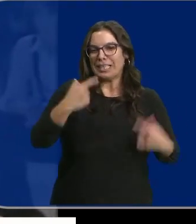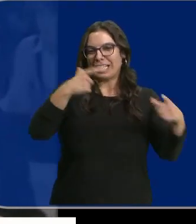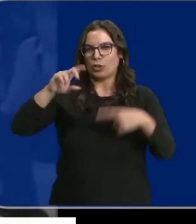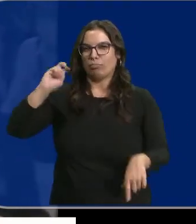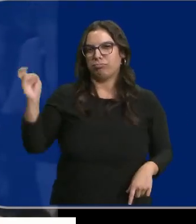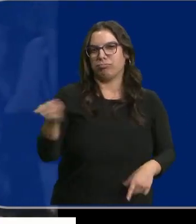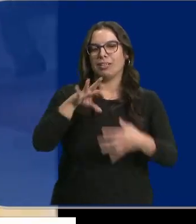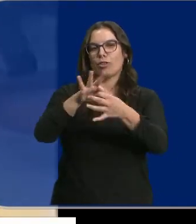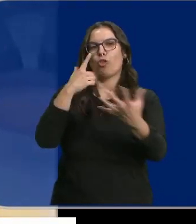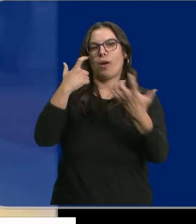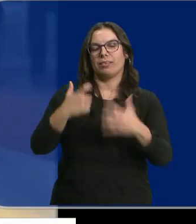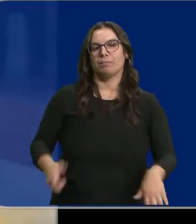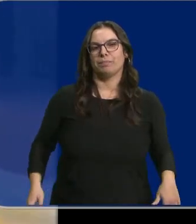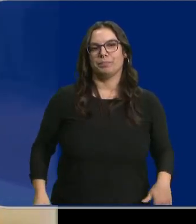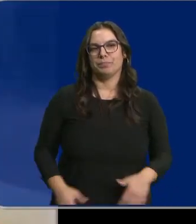sectores vinculados al arte.